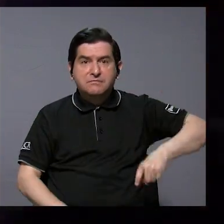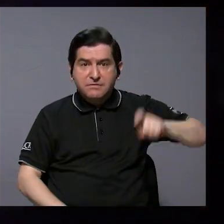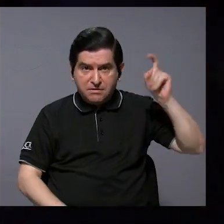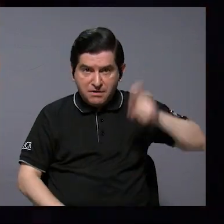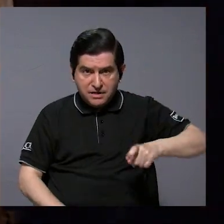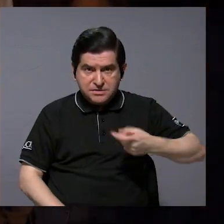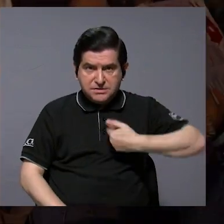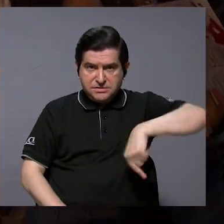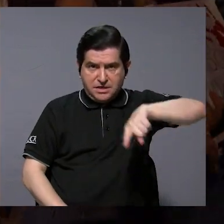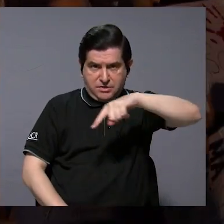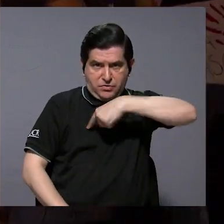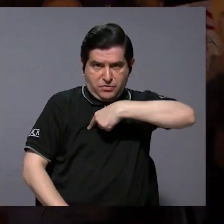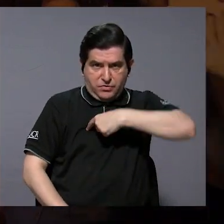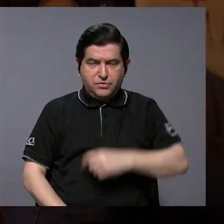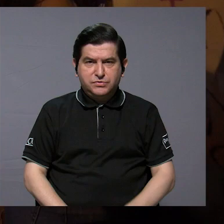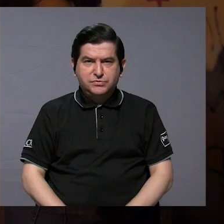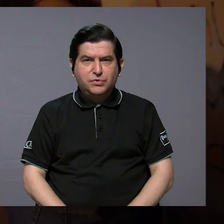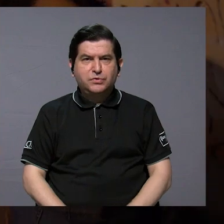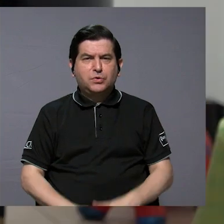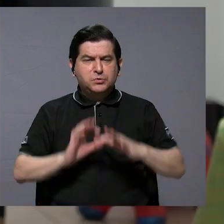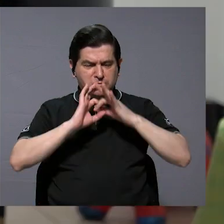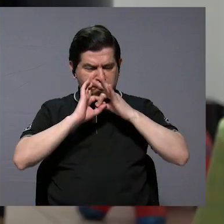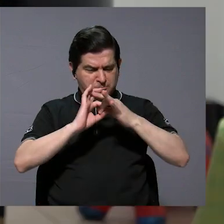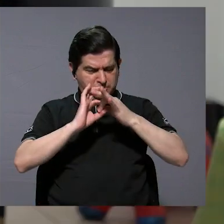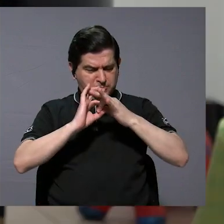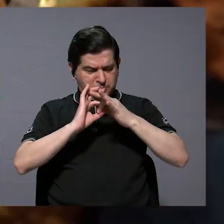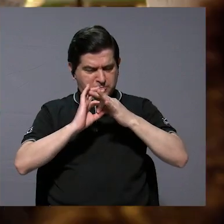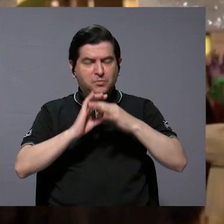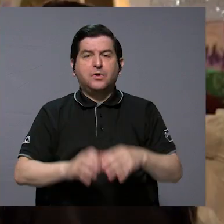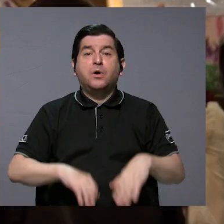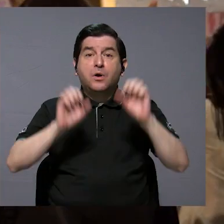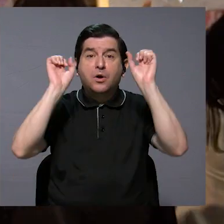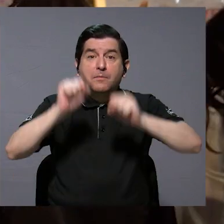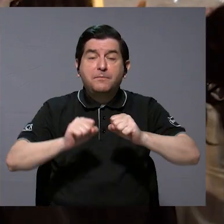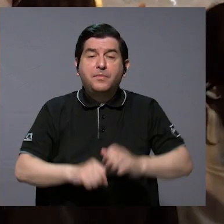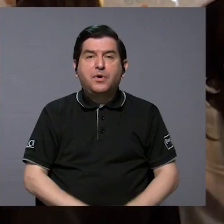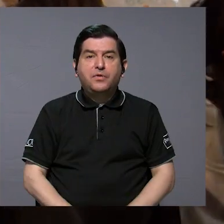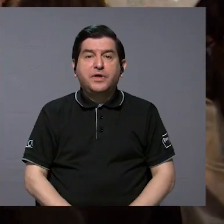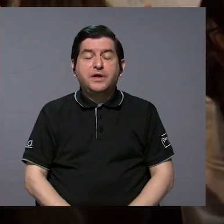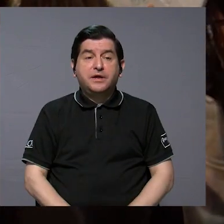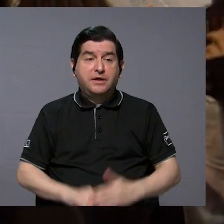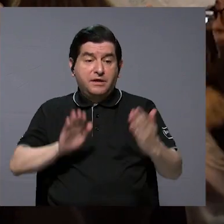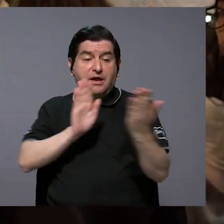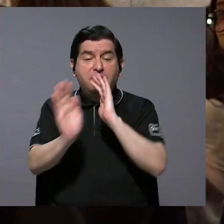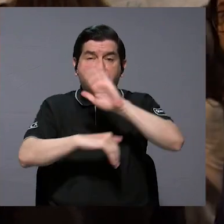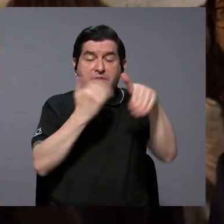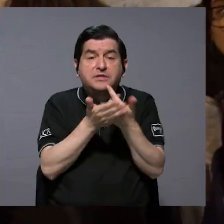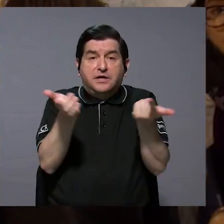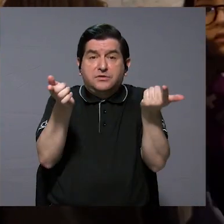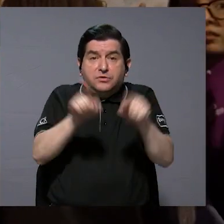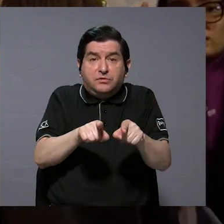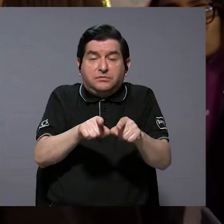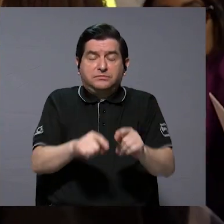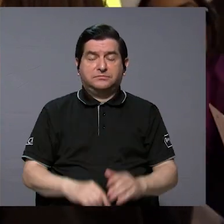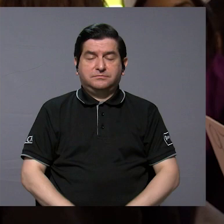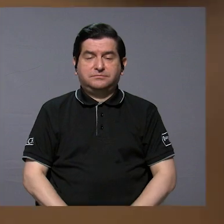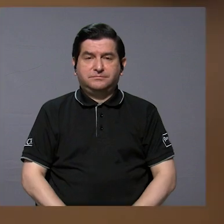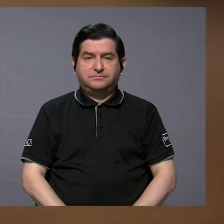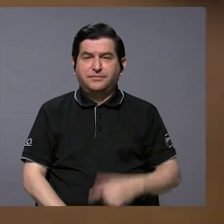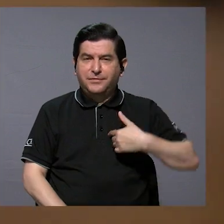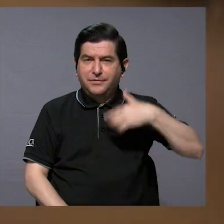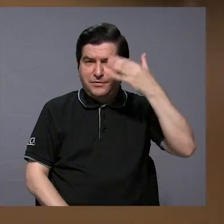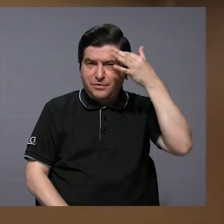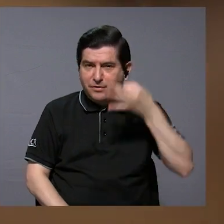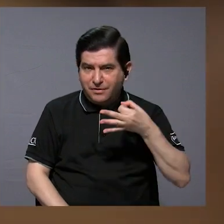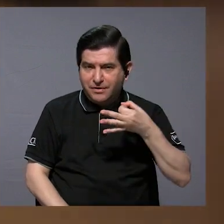complejos que necesitan que estemos muy, muy, muy unidas para poder apañar lo que sea que se nos venga, ¿verdad?